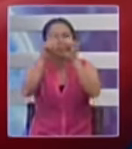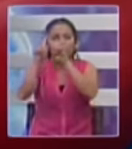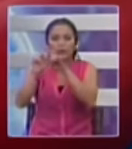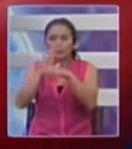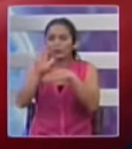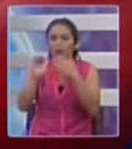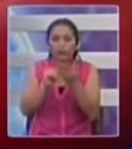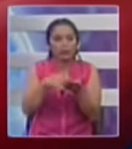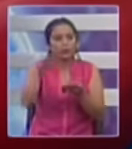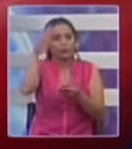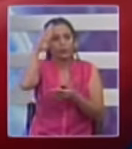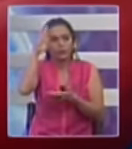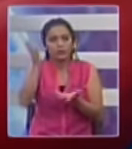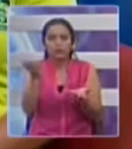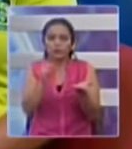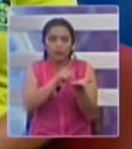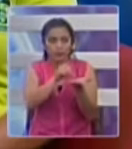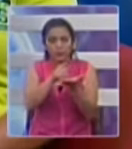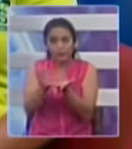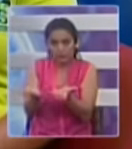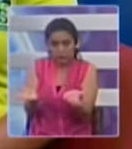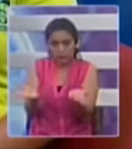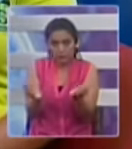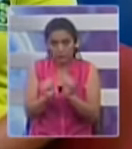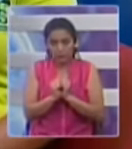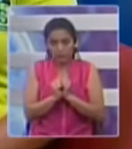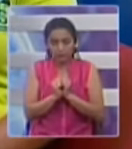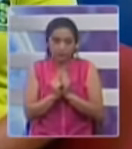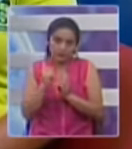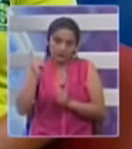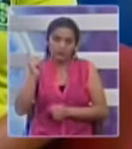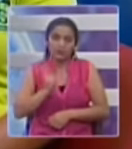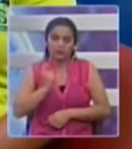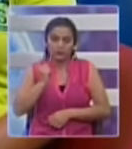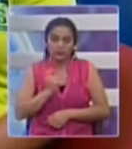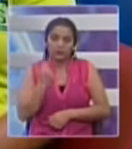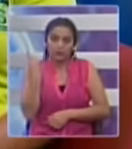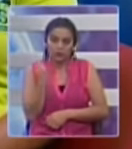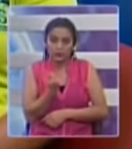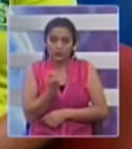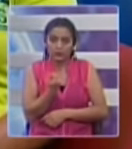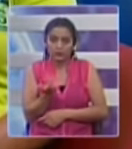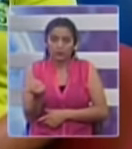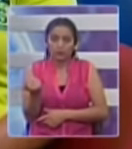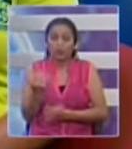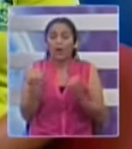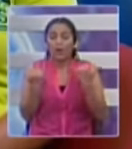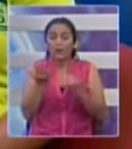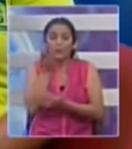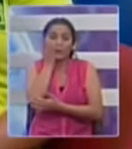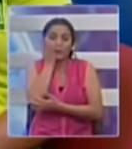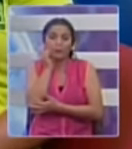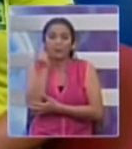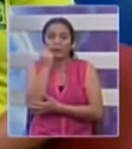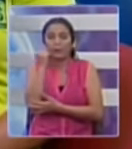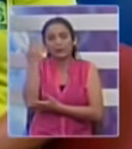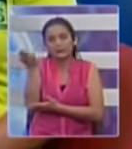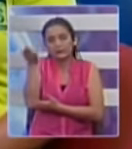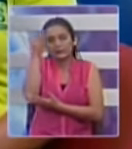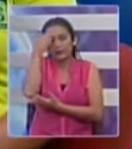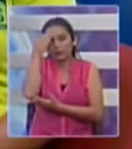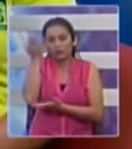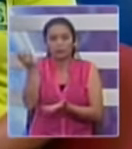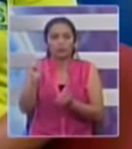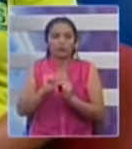médicos, a los policías. Y es evidente que hay mucha demanda en torno a que los padres de familia hoy reconocen que ya no tienen que pagar